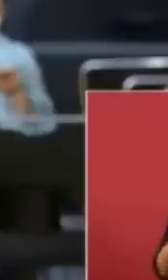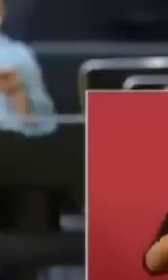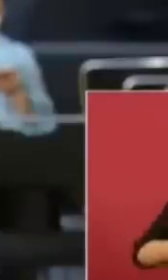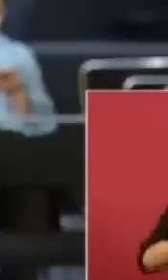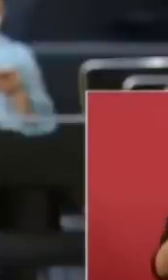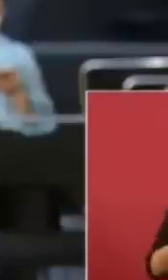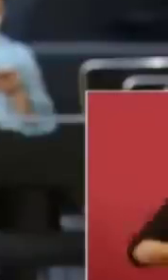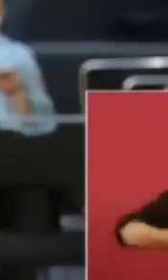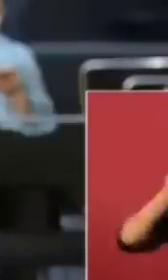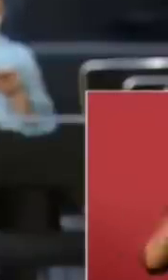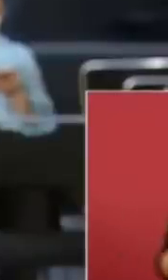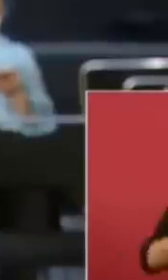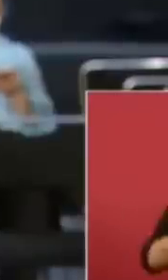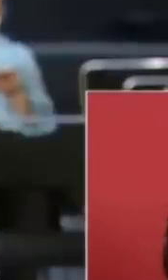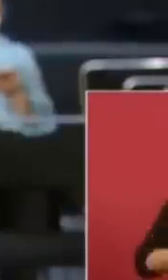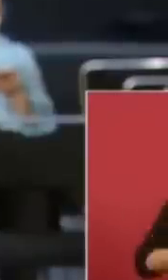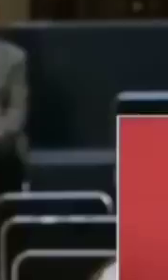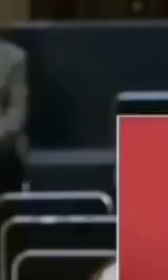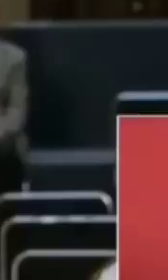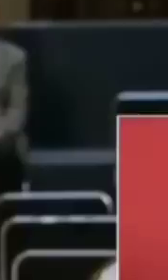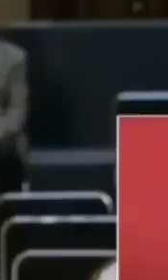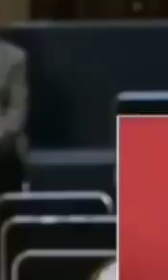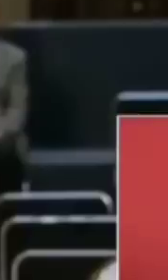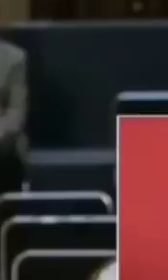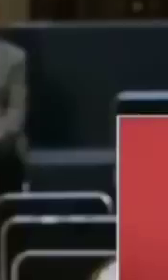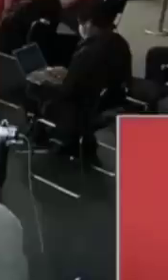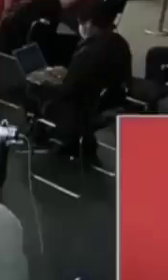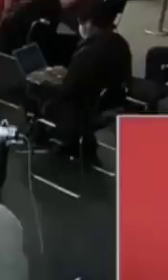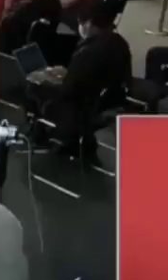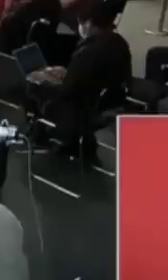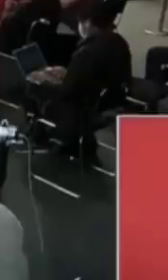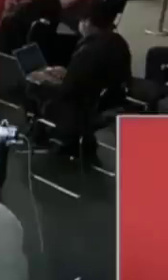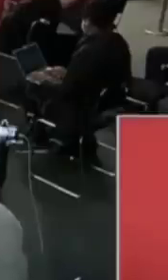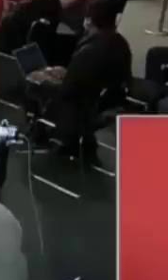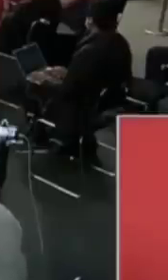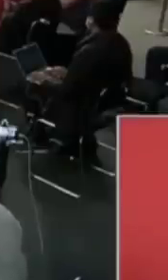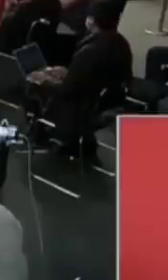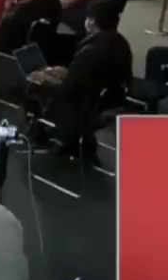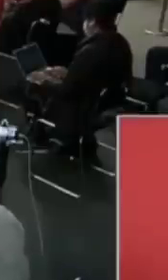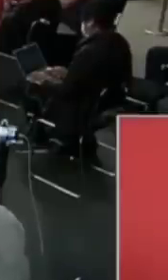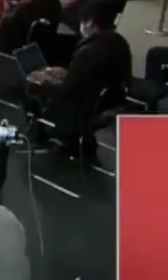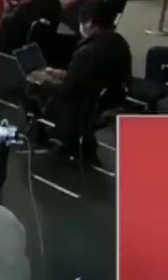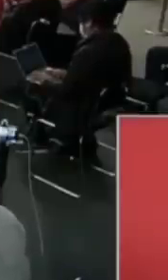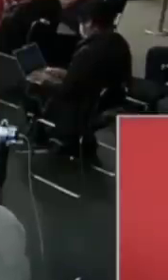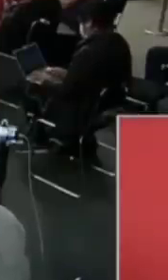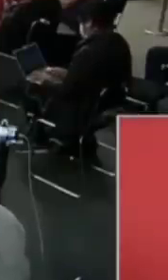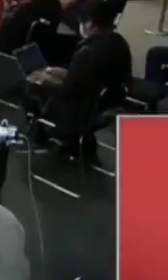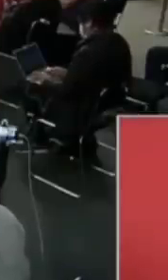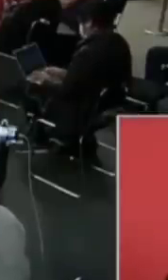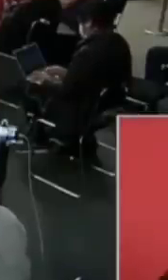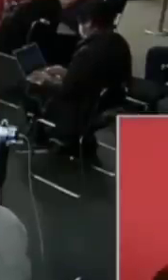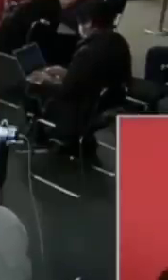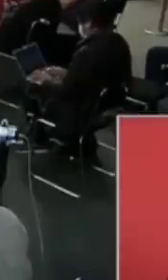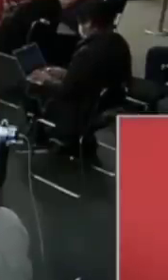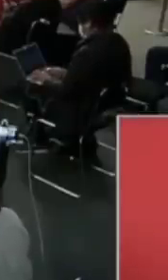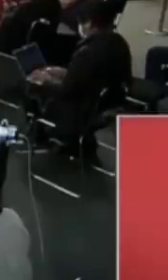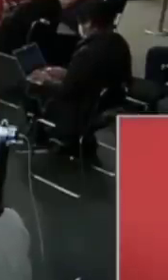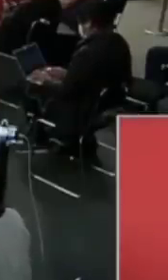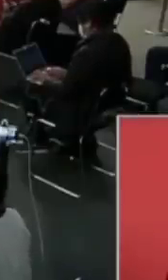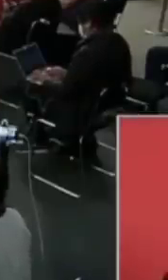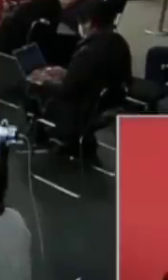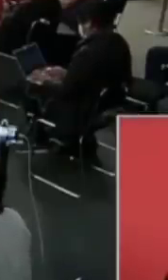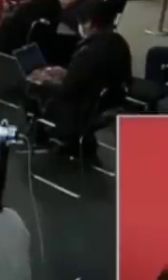todo está en el aire todos estén en el ambiente y evidentemente esto provoca este reclamo